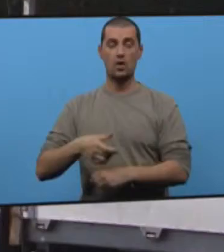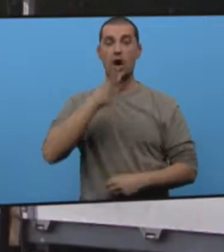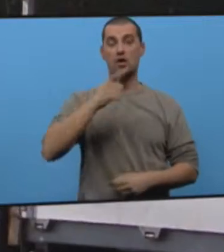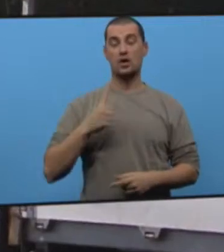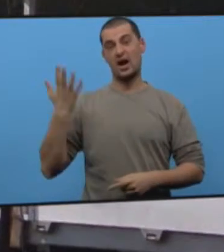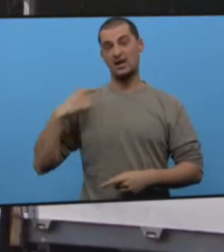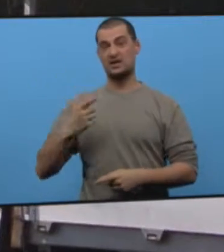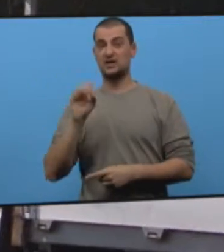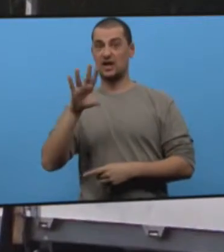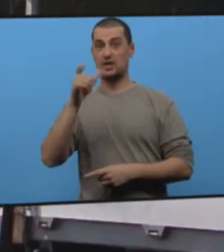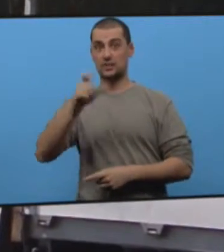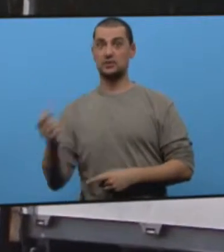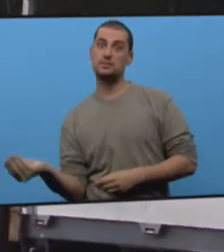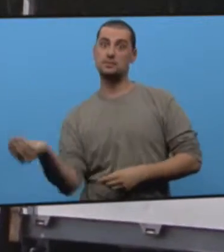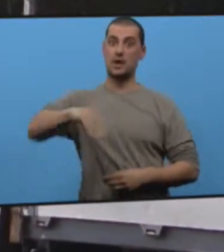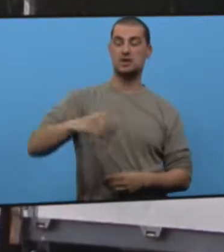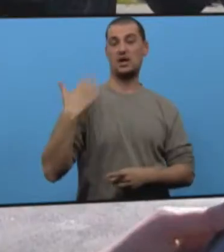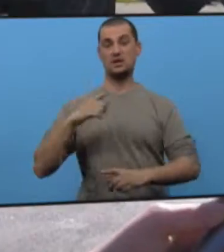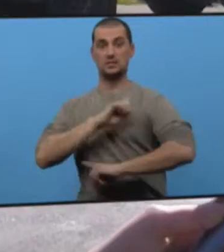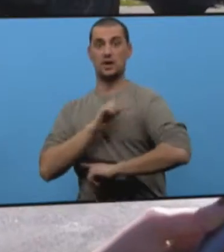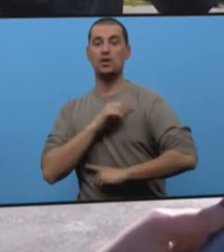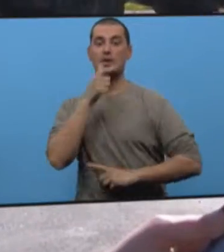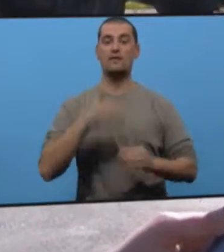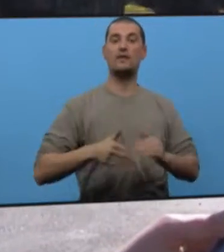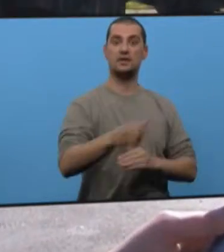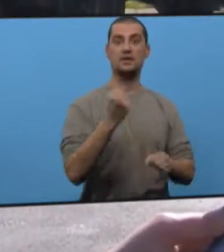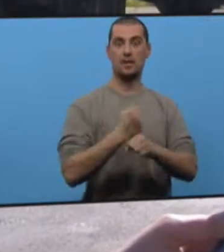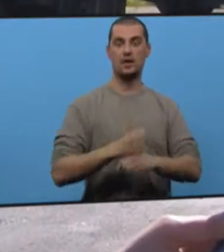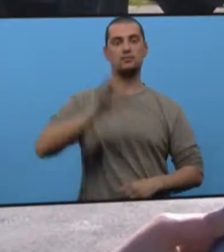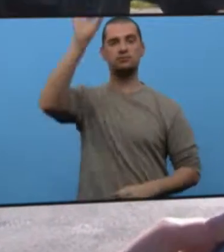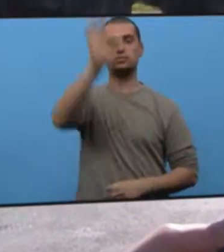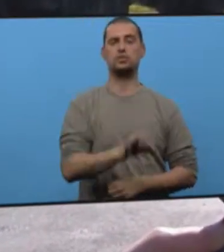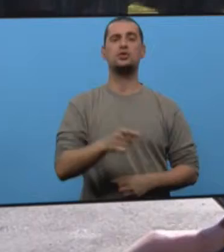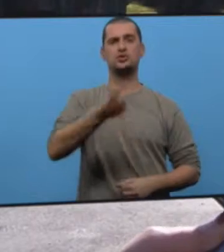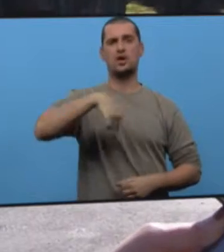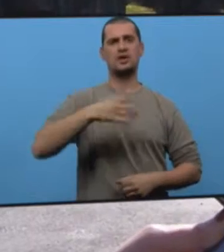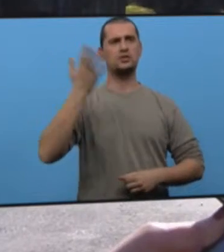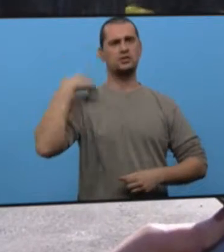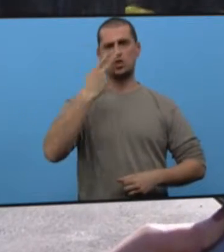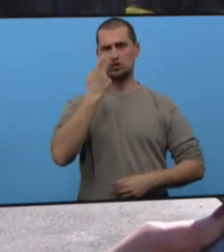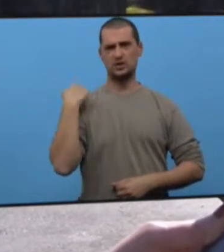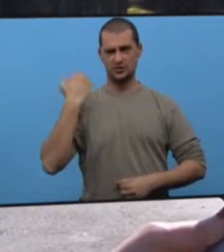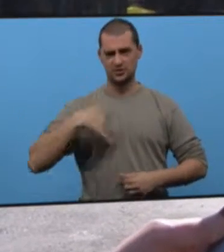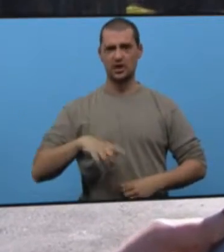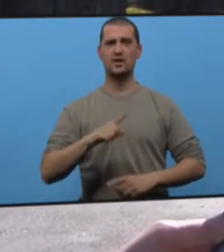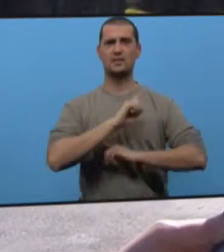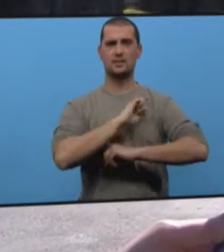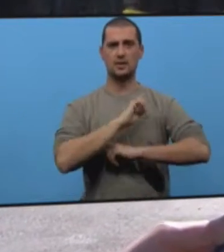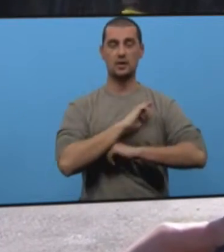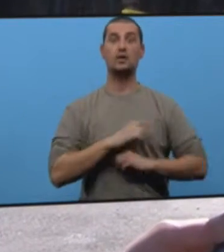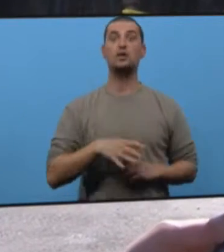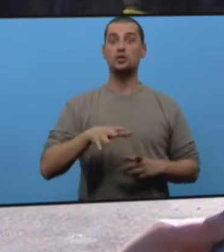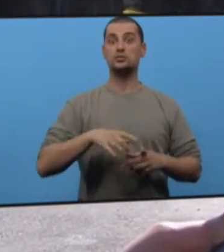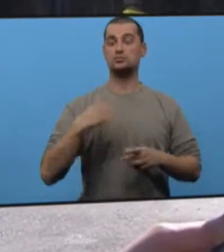estaban no paro e que van a traballar os próximos anos neste plan. Levaba 2 anos casi de desempleo. Bueno, collín